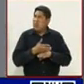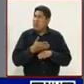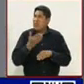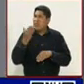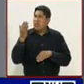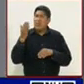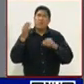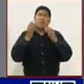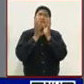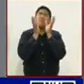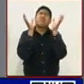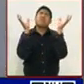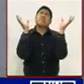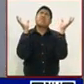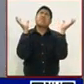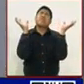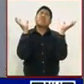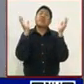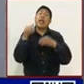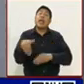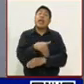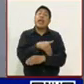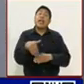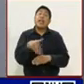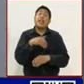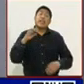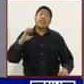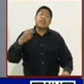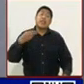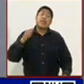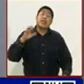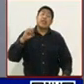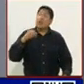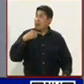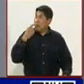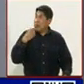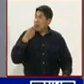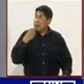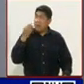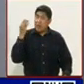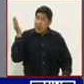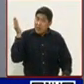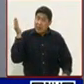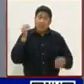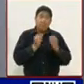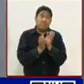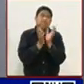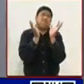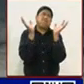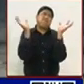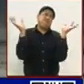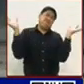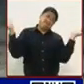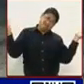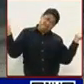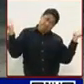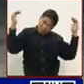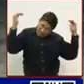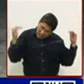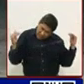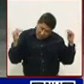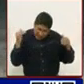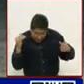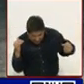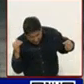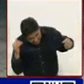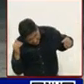copas anchas, pues corresponden a la calle Héroes del Chaco. Según nuestro reportero al día, estas copas de los árboles son tan bajas que obligan a